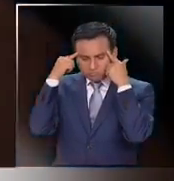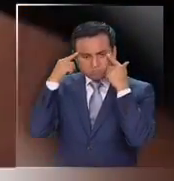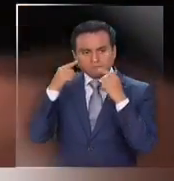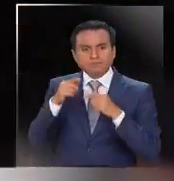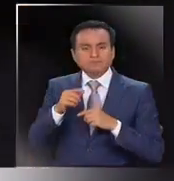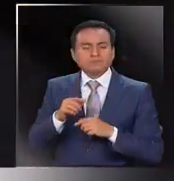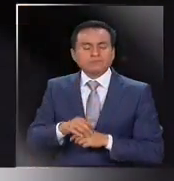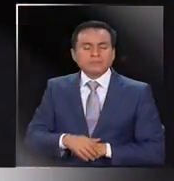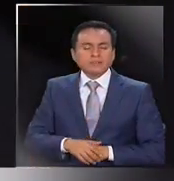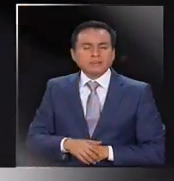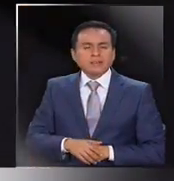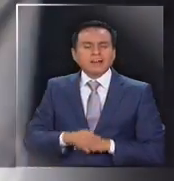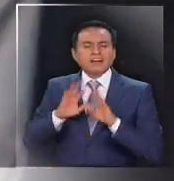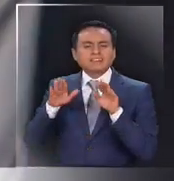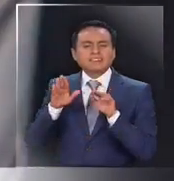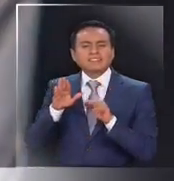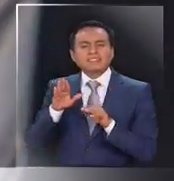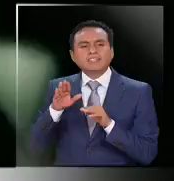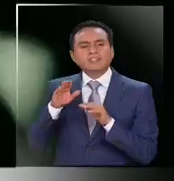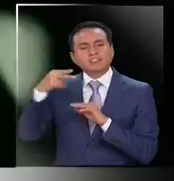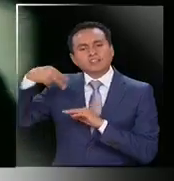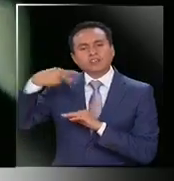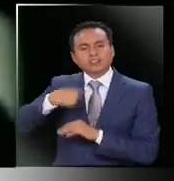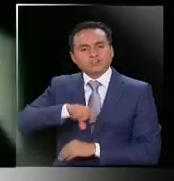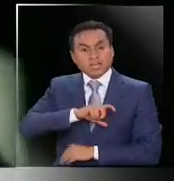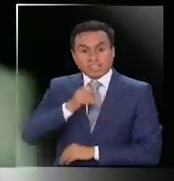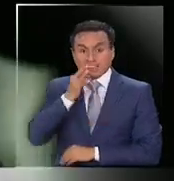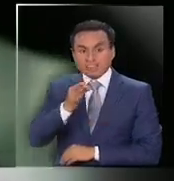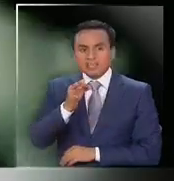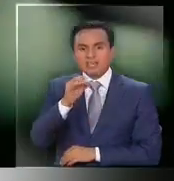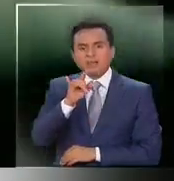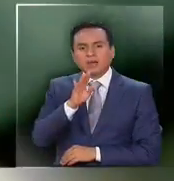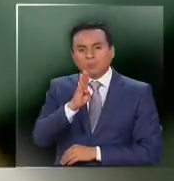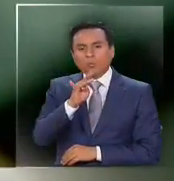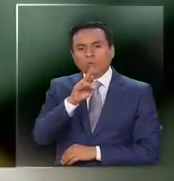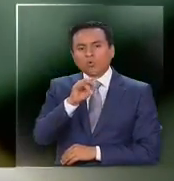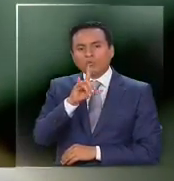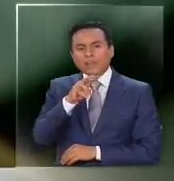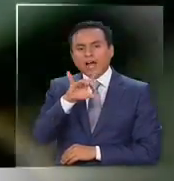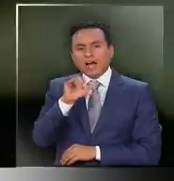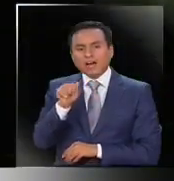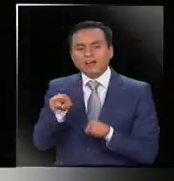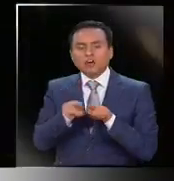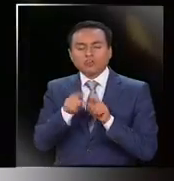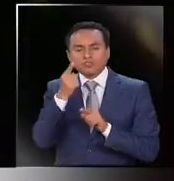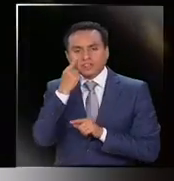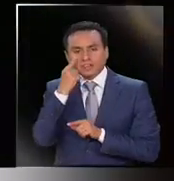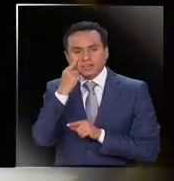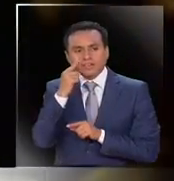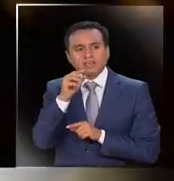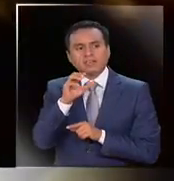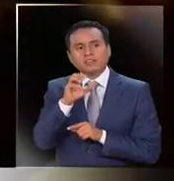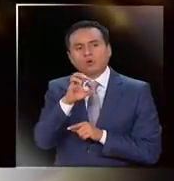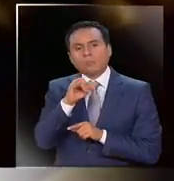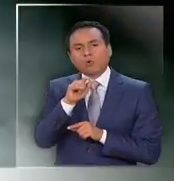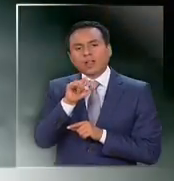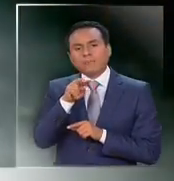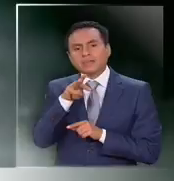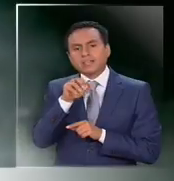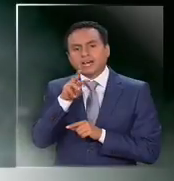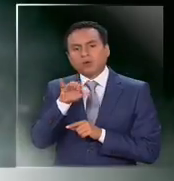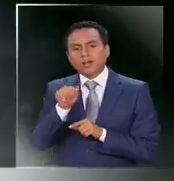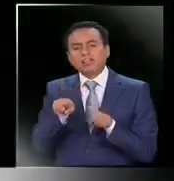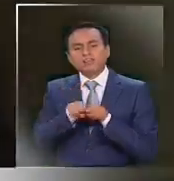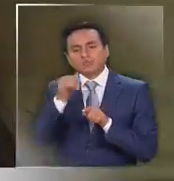agresor. Así describen esta droga los noticieros en España. Se llama burundanga, también conocida como escopolamina. Es una